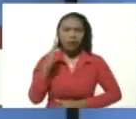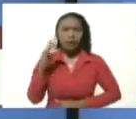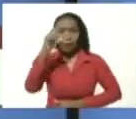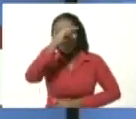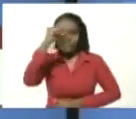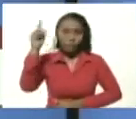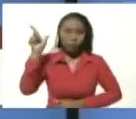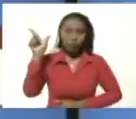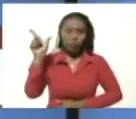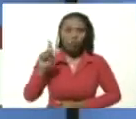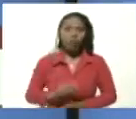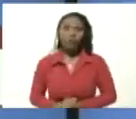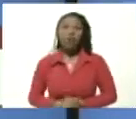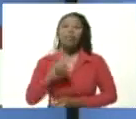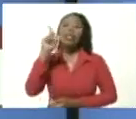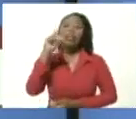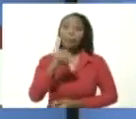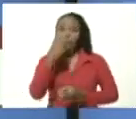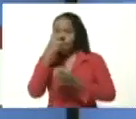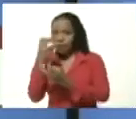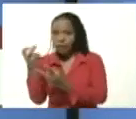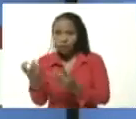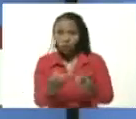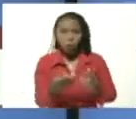Venezuela también está invitando